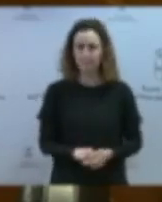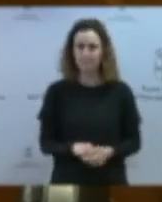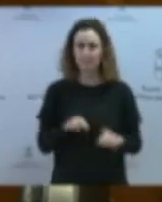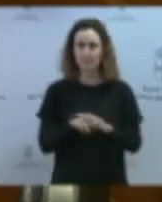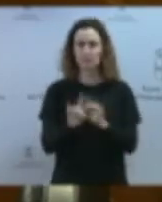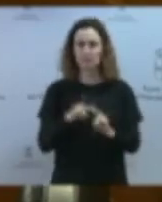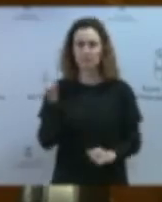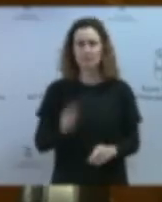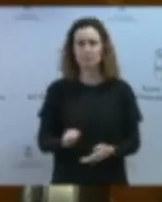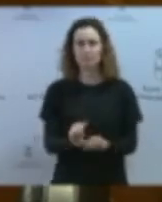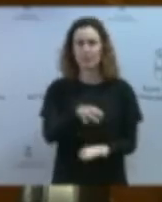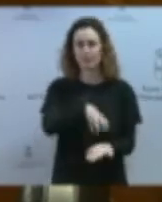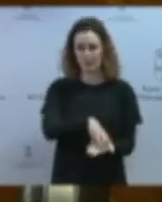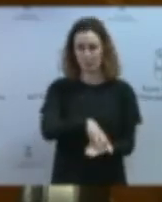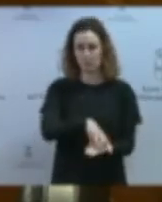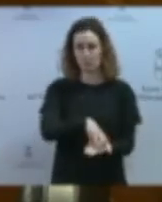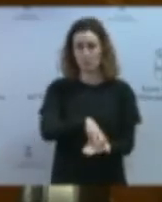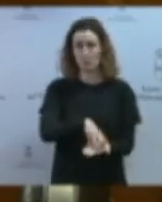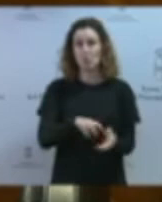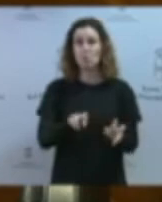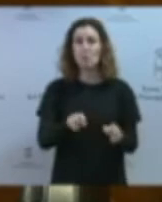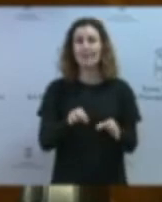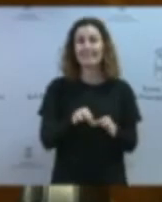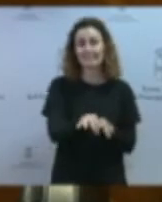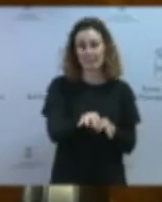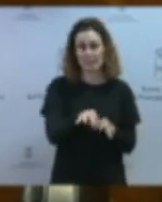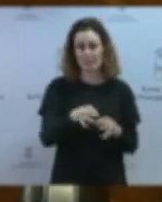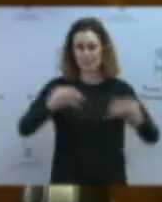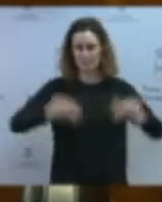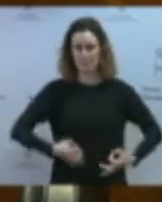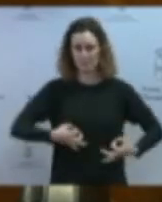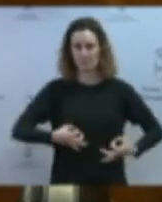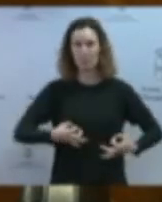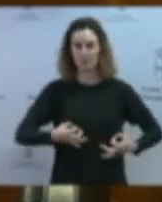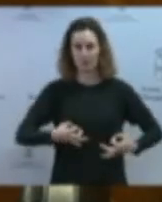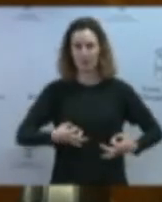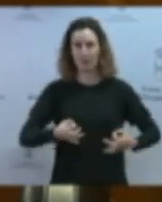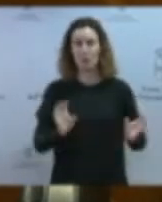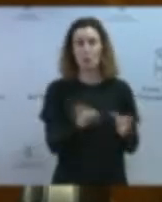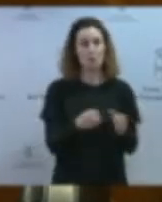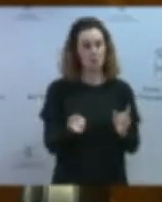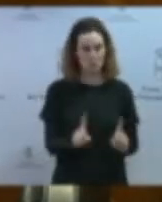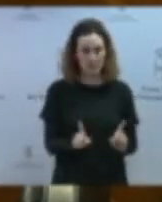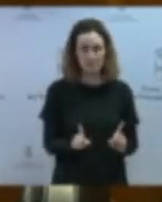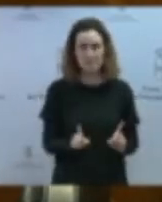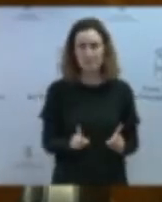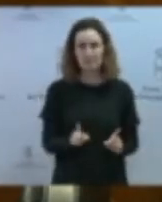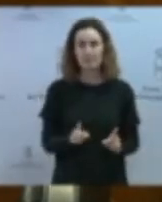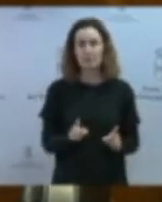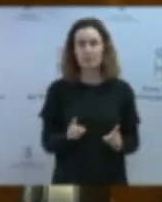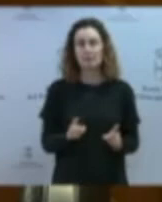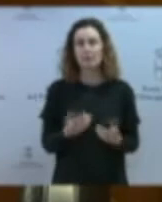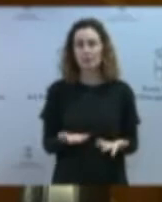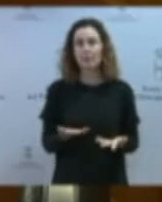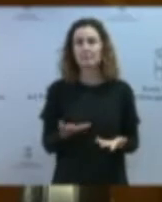nuevas distancias de seguridad que se marcan en aquellos que no sean grupos estables de convivencia, y por tanto sí que va a haber refuerzos y sí que va a haber